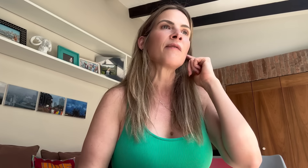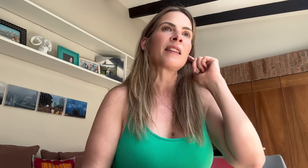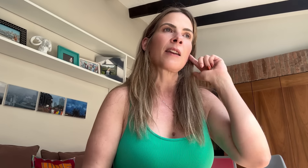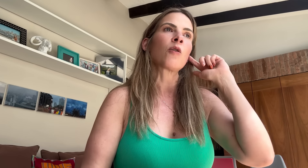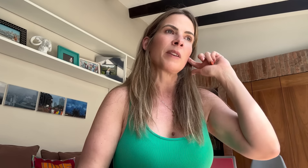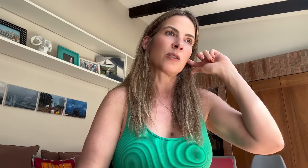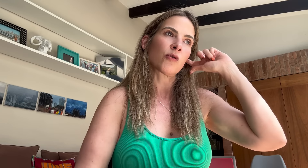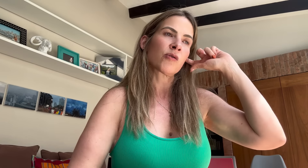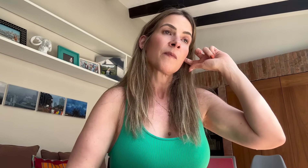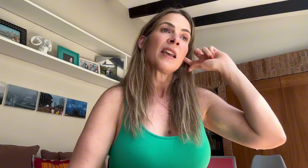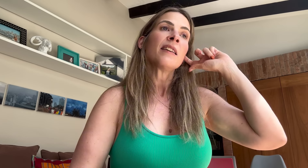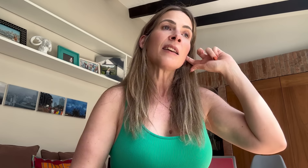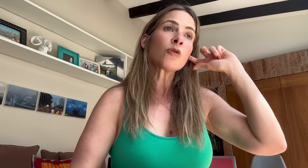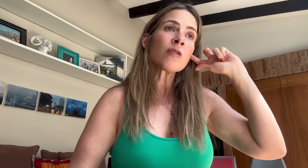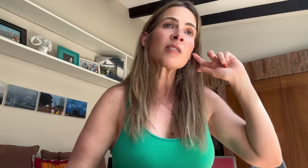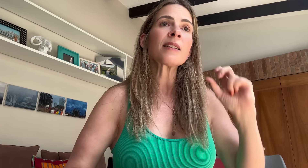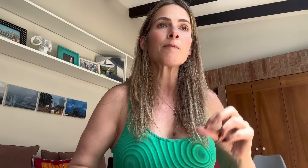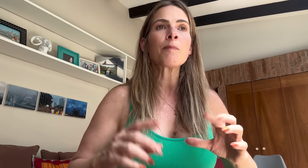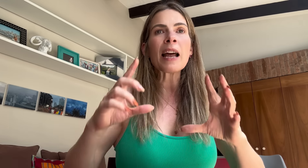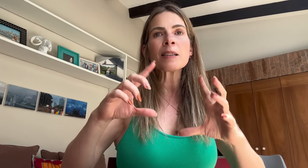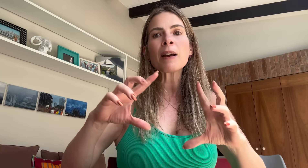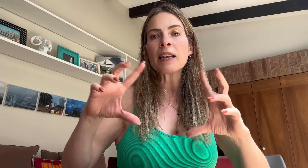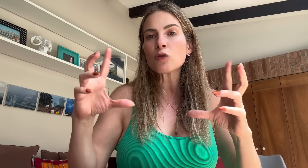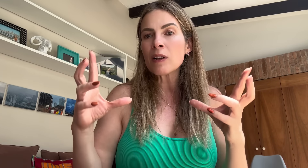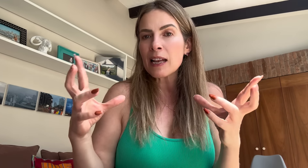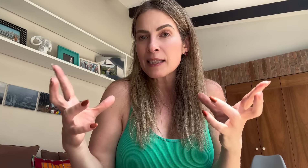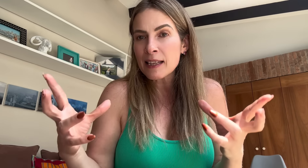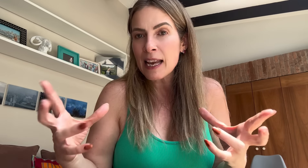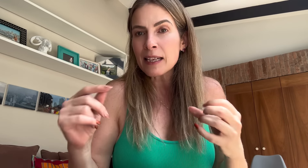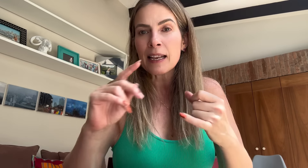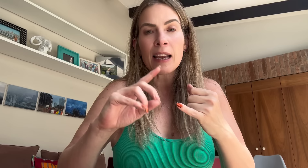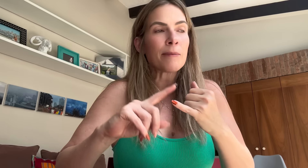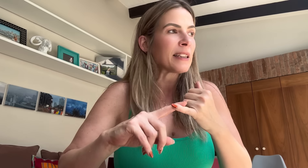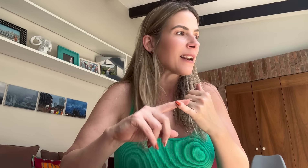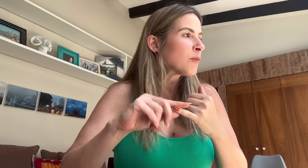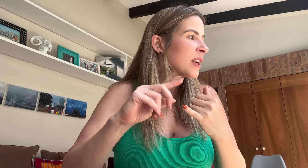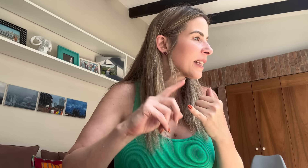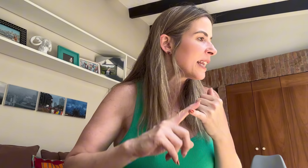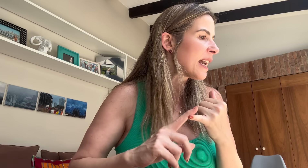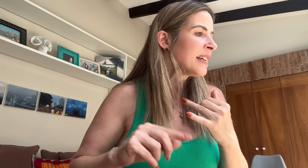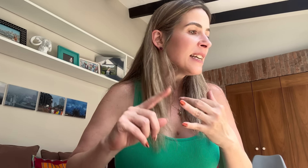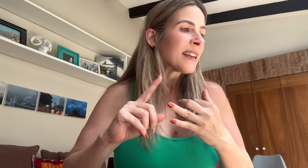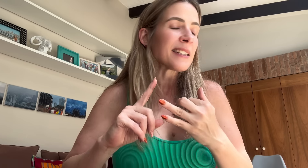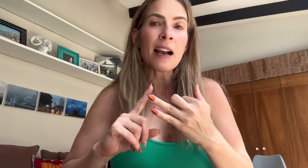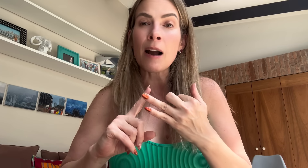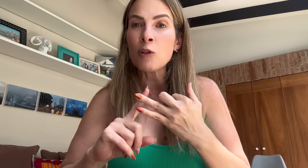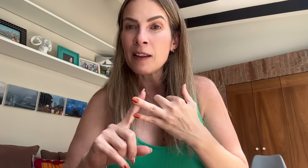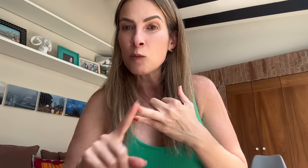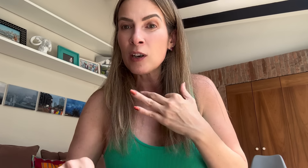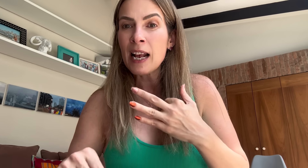7 fideicomisos. Y entonces plasman esto en las ideas de que ahí viene la monarquía, que se acabó la democracia,